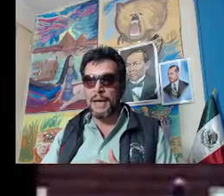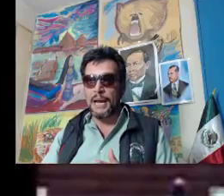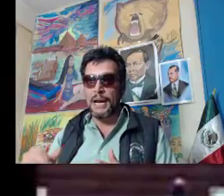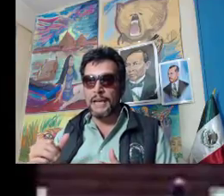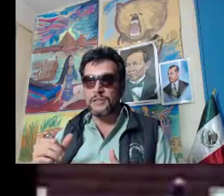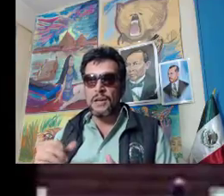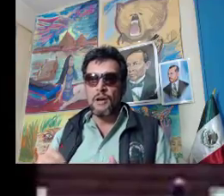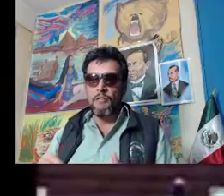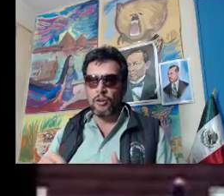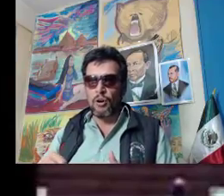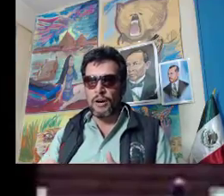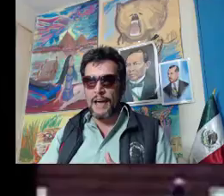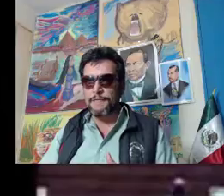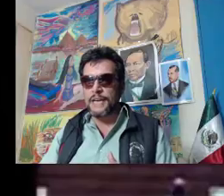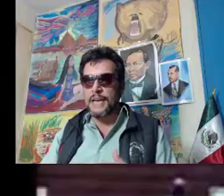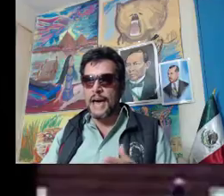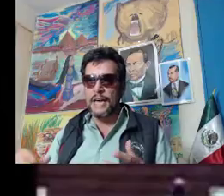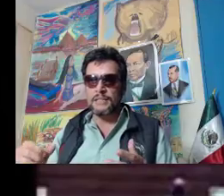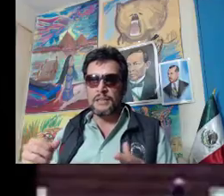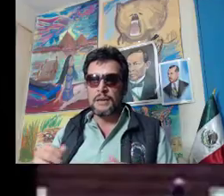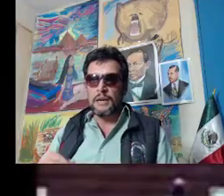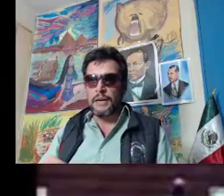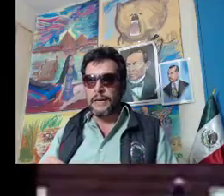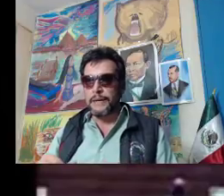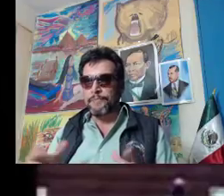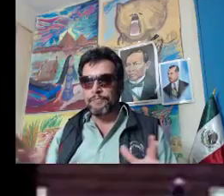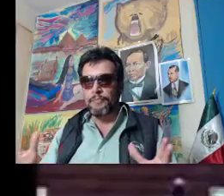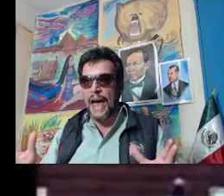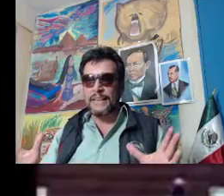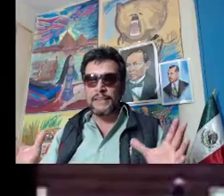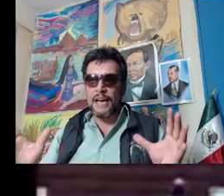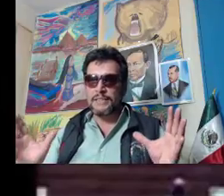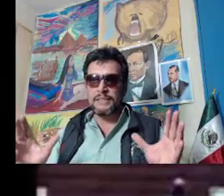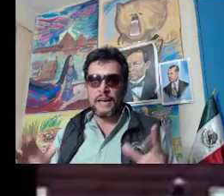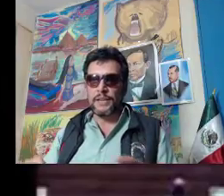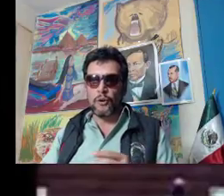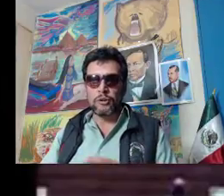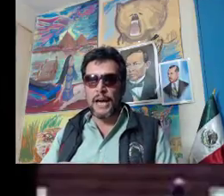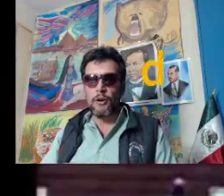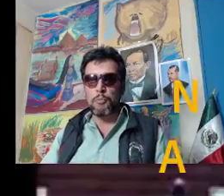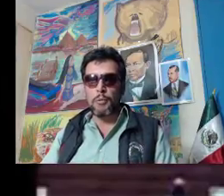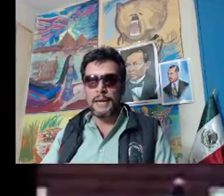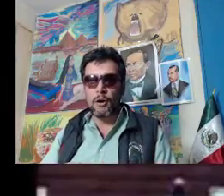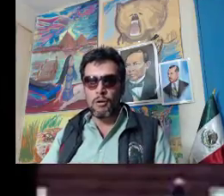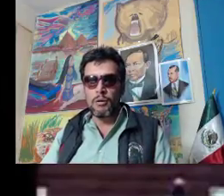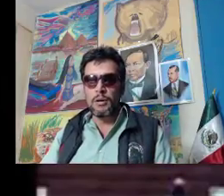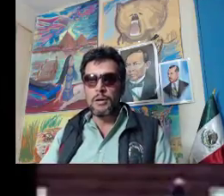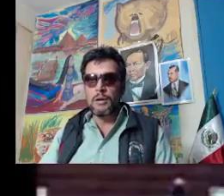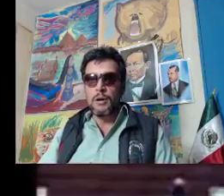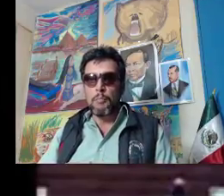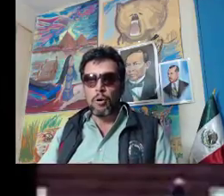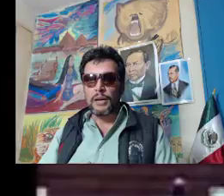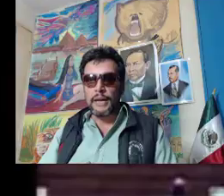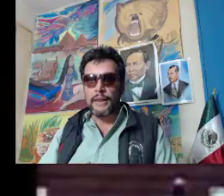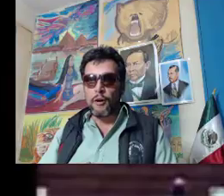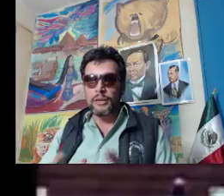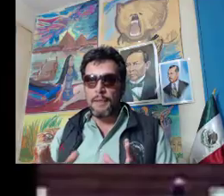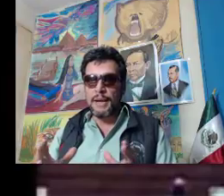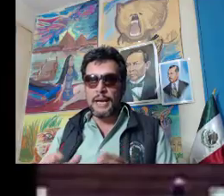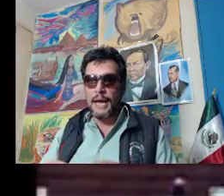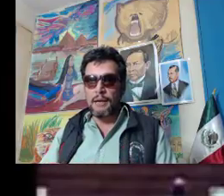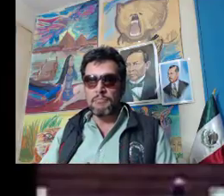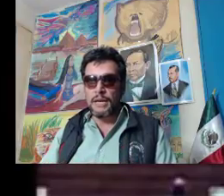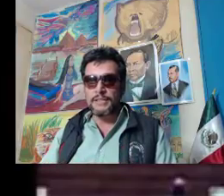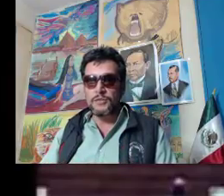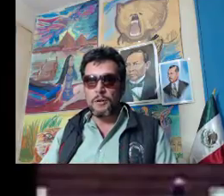carpetas, papeles, fotografías, actas ante notario público, porque de